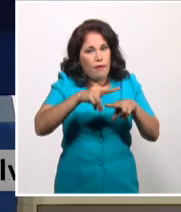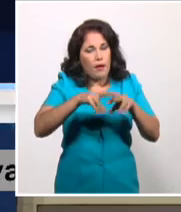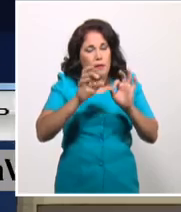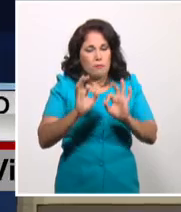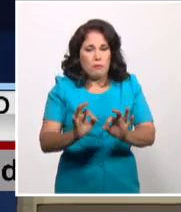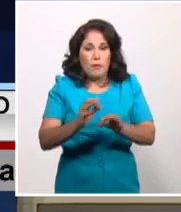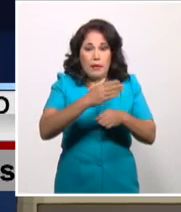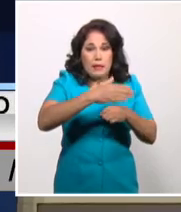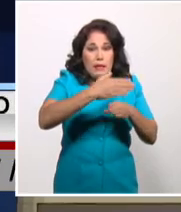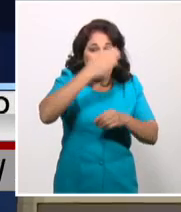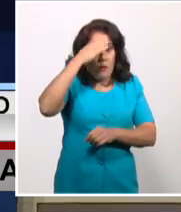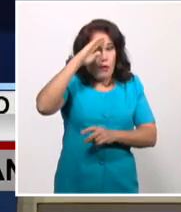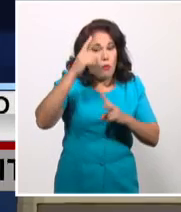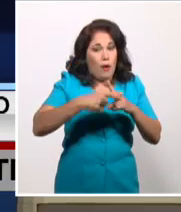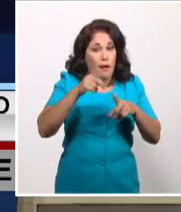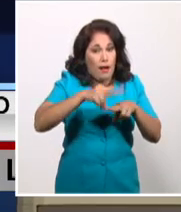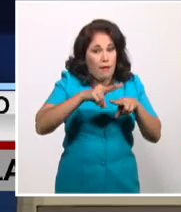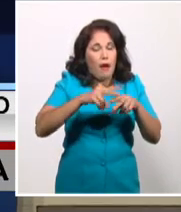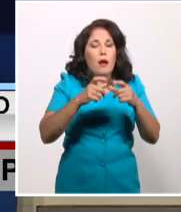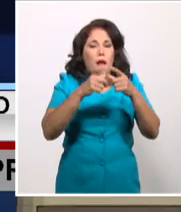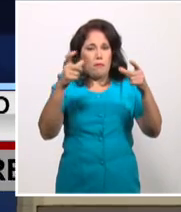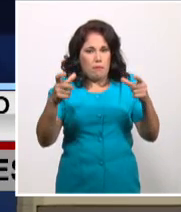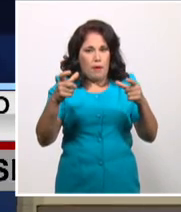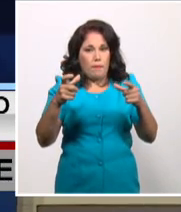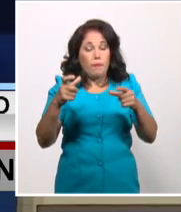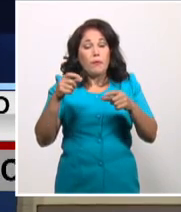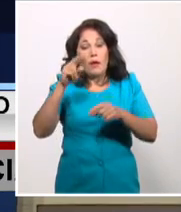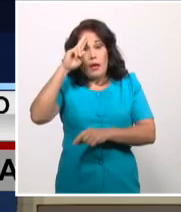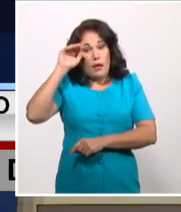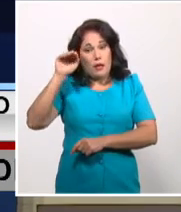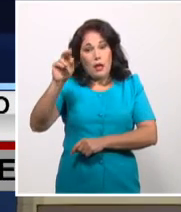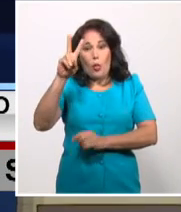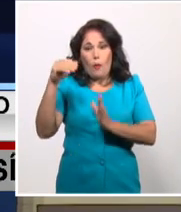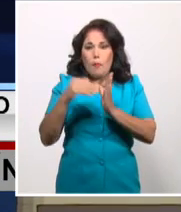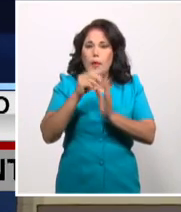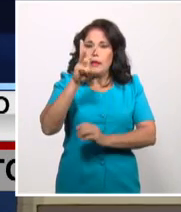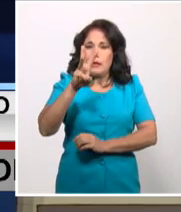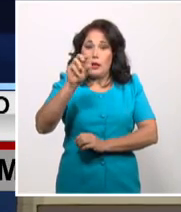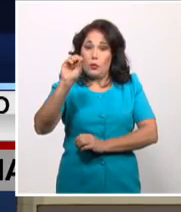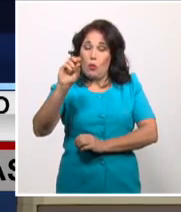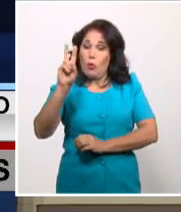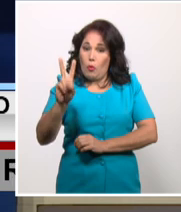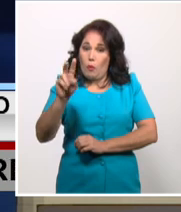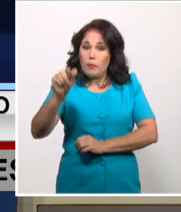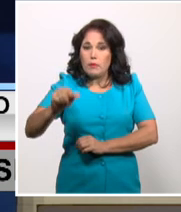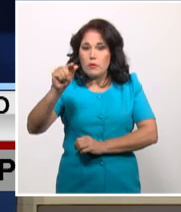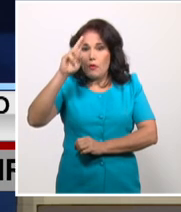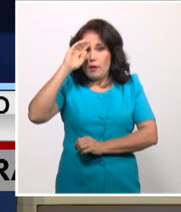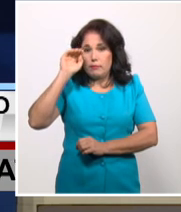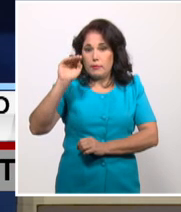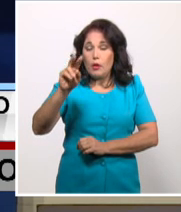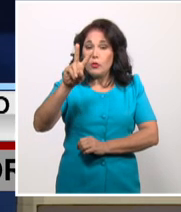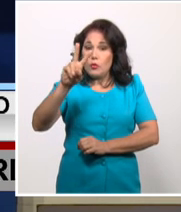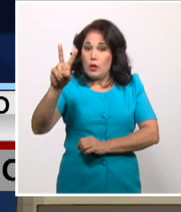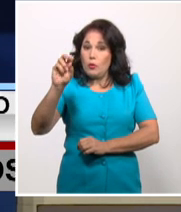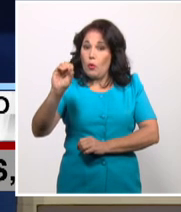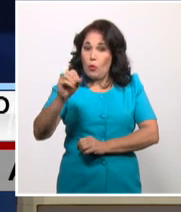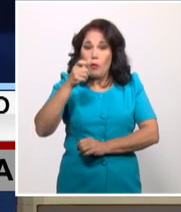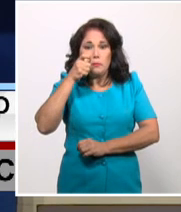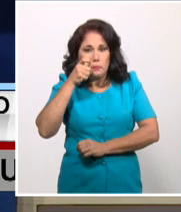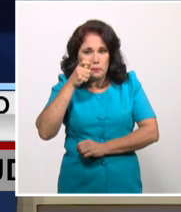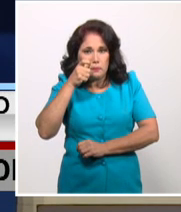de la provincia de La Habana. Ingresados en hospitales 2.302 pacientes, 202 están en